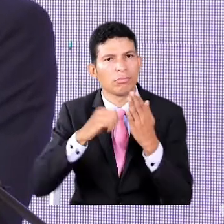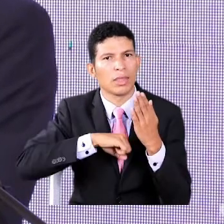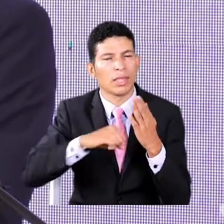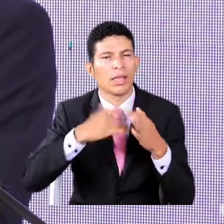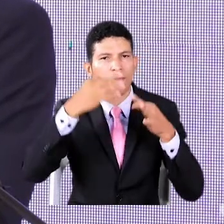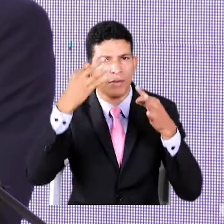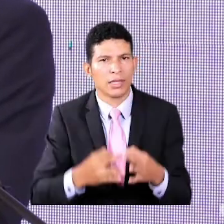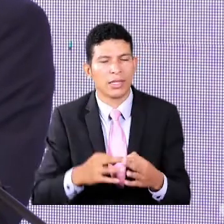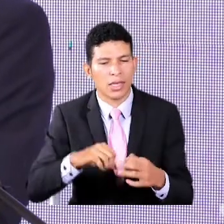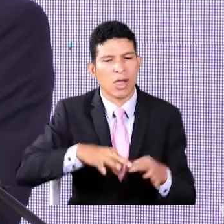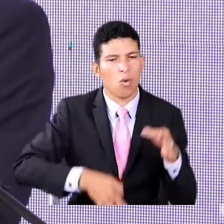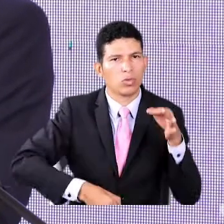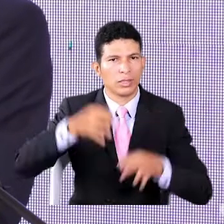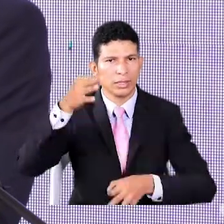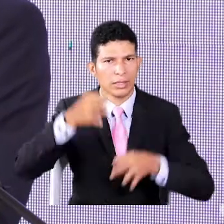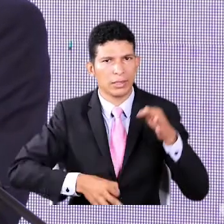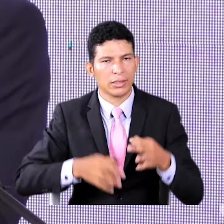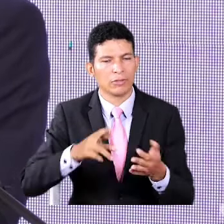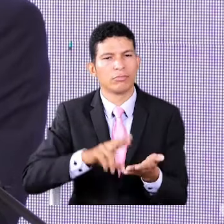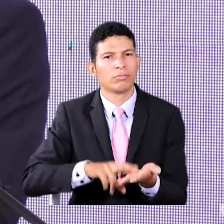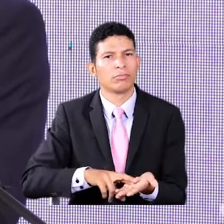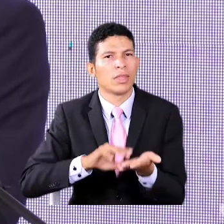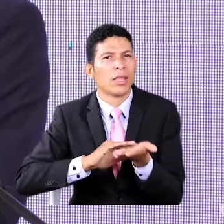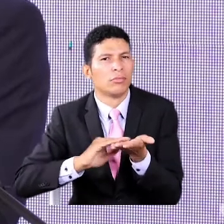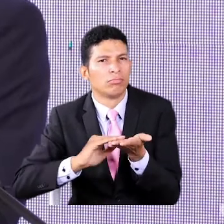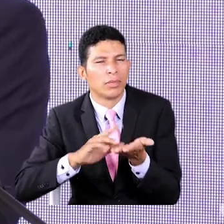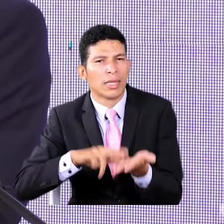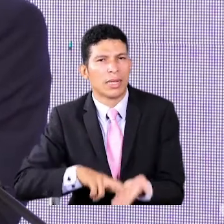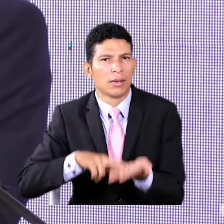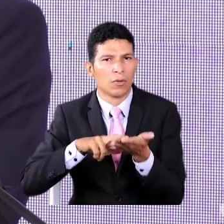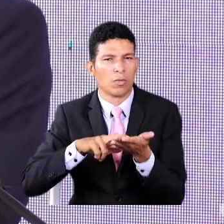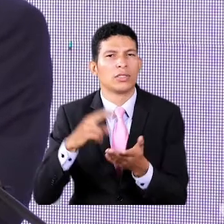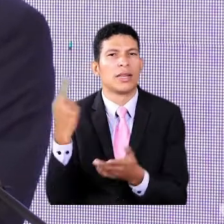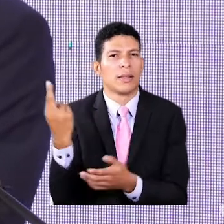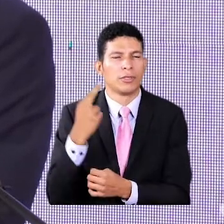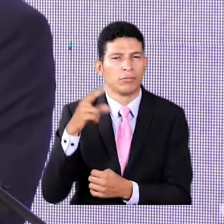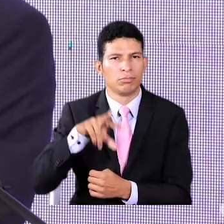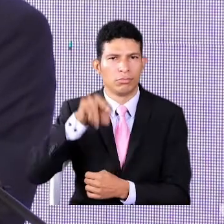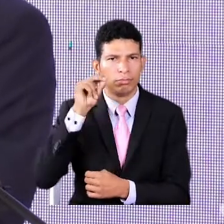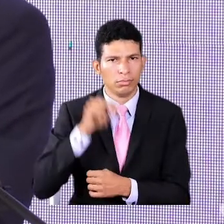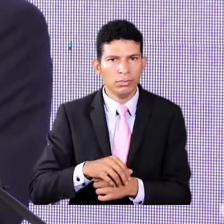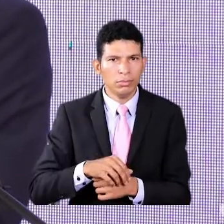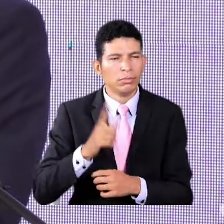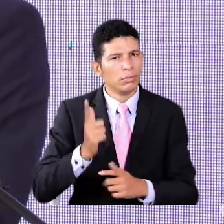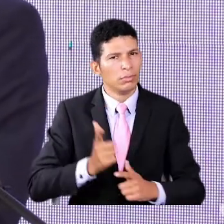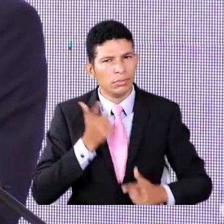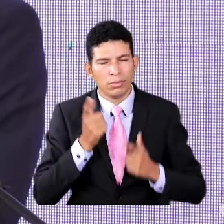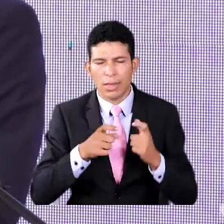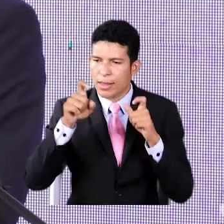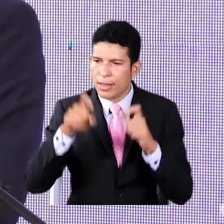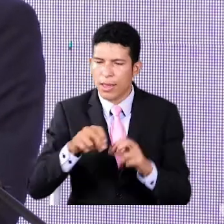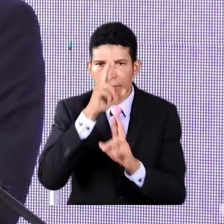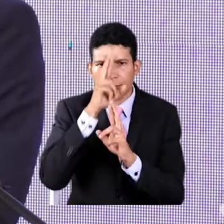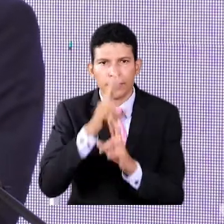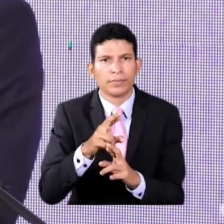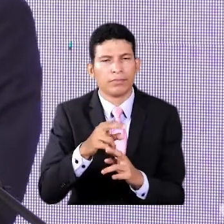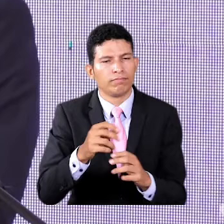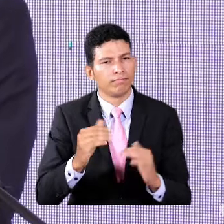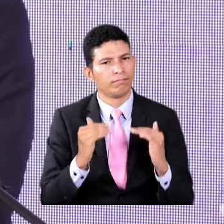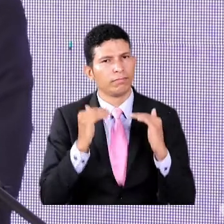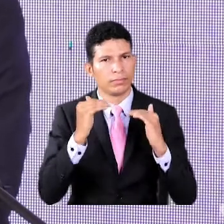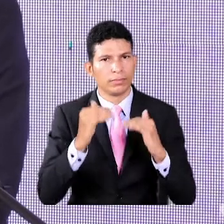a la justicia a la reparación y a la no repetición su lucha debe ser reconocida y resaltada